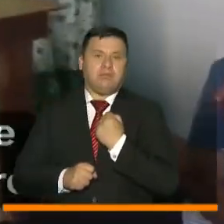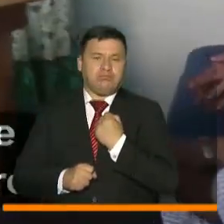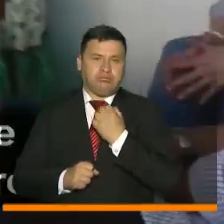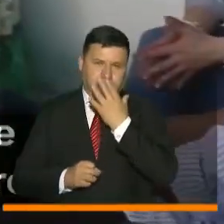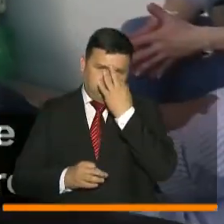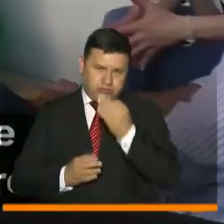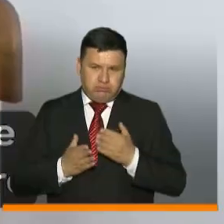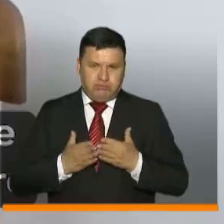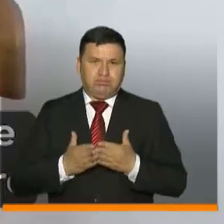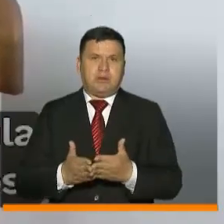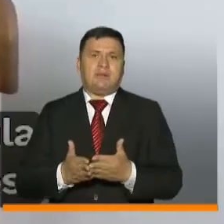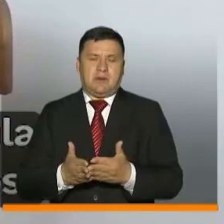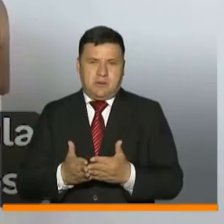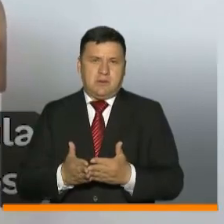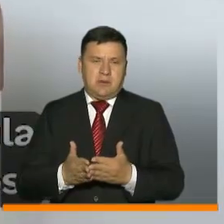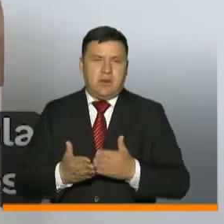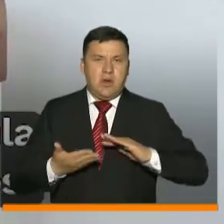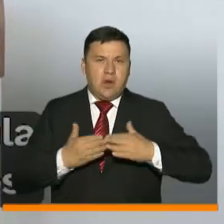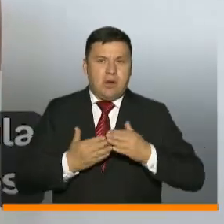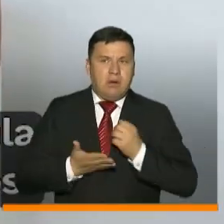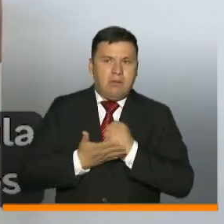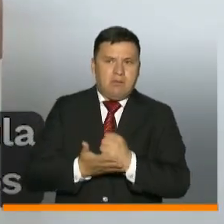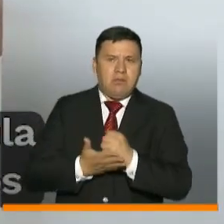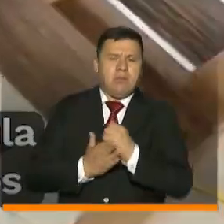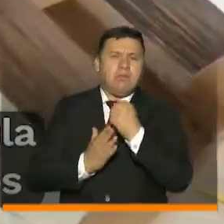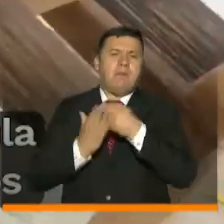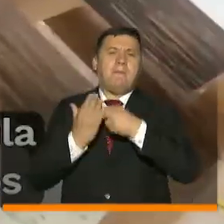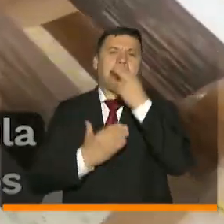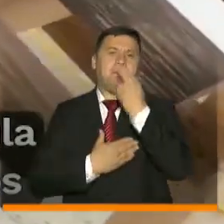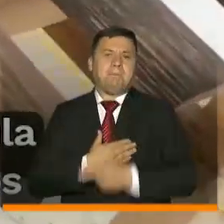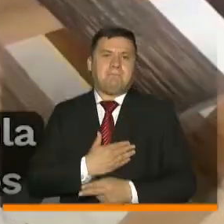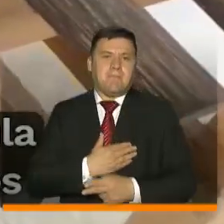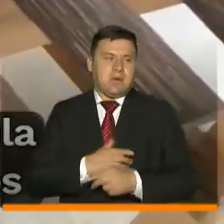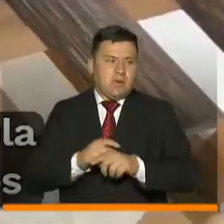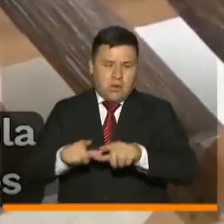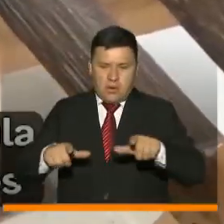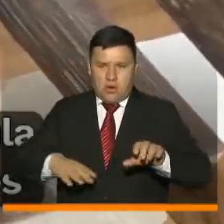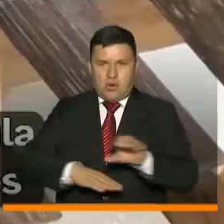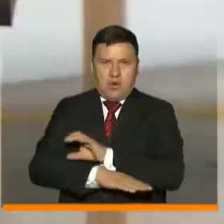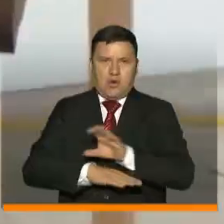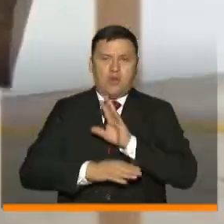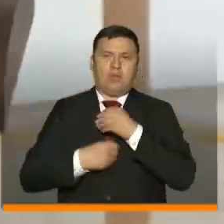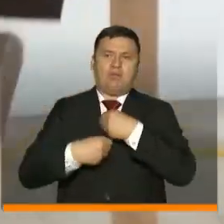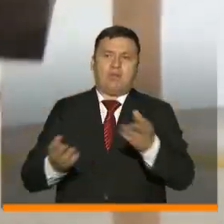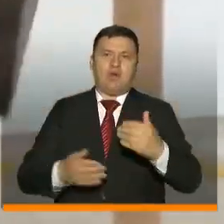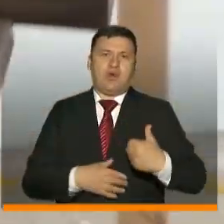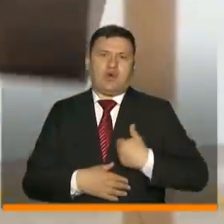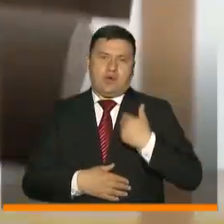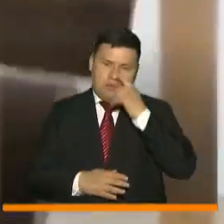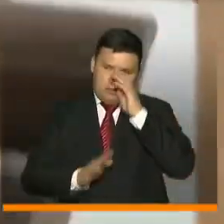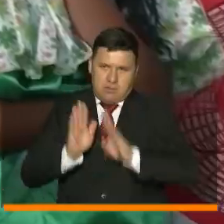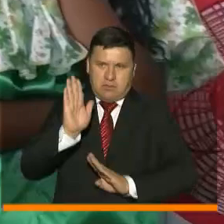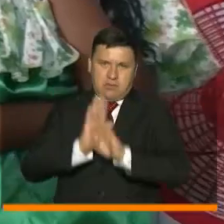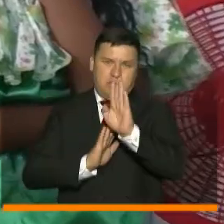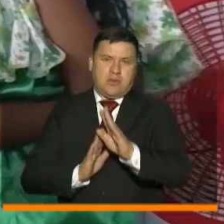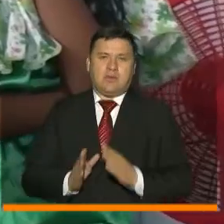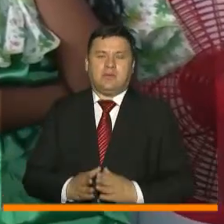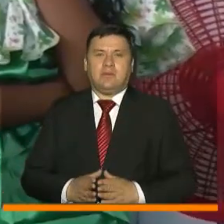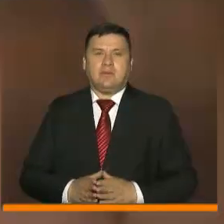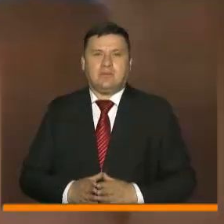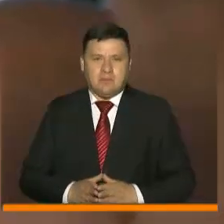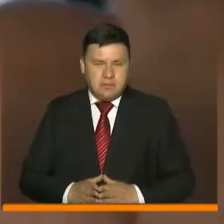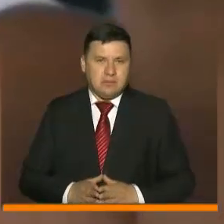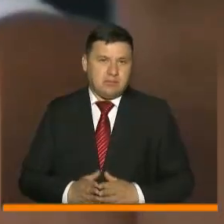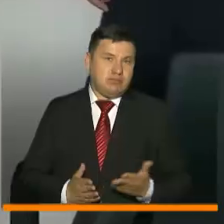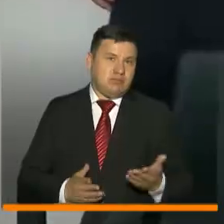lograron transformar el futuro de la comunidad con un proyecto de aula cómputo de estudio para los jóvenes emprendedores de La Bocana.